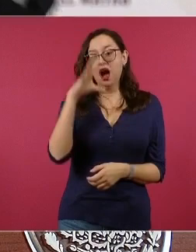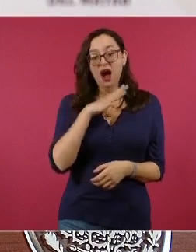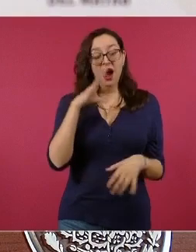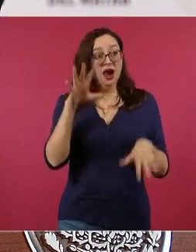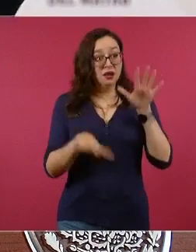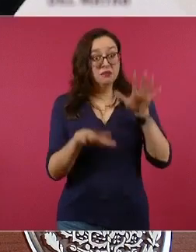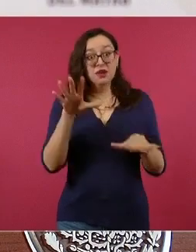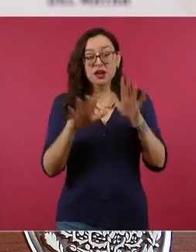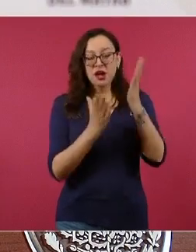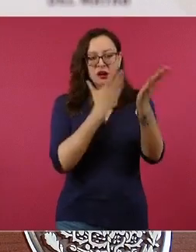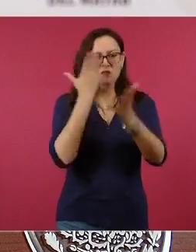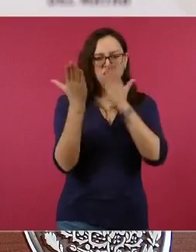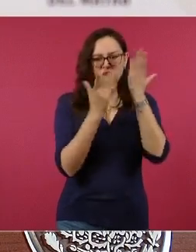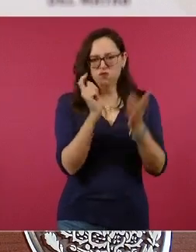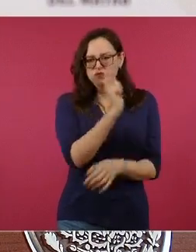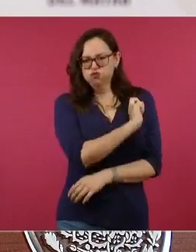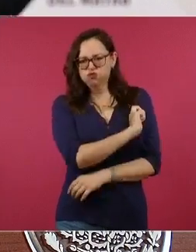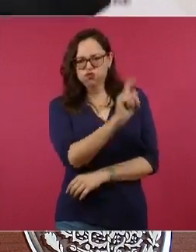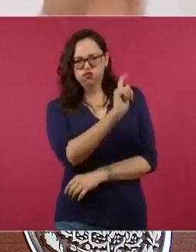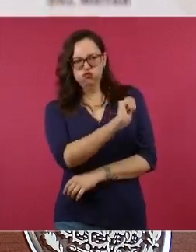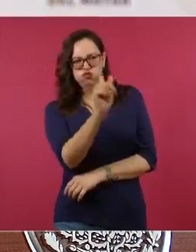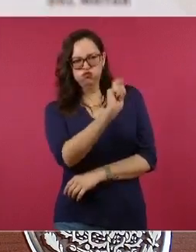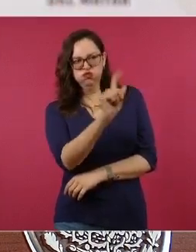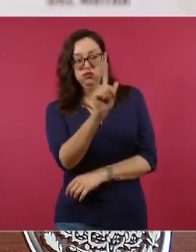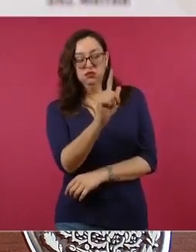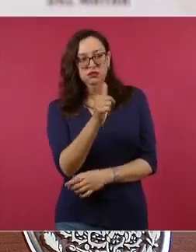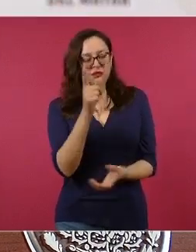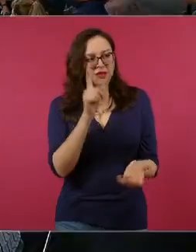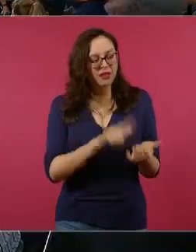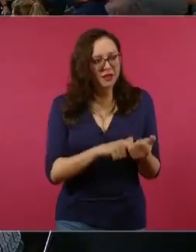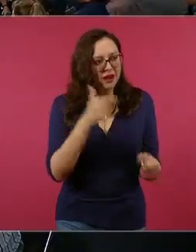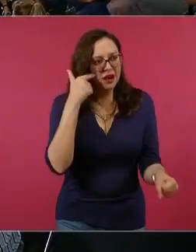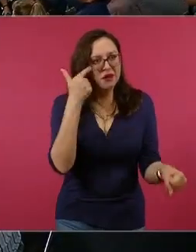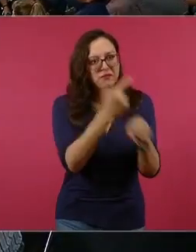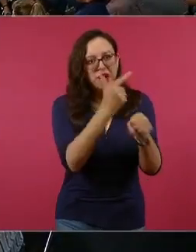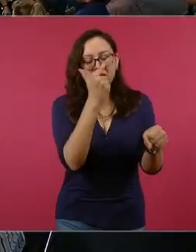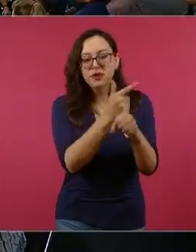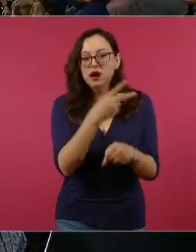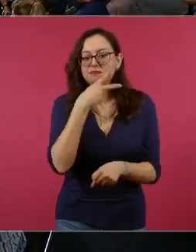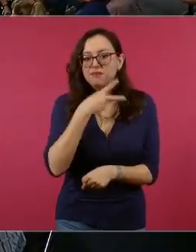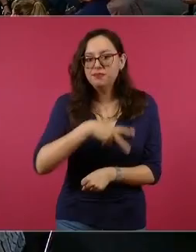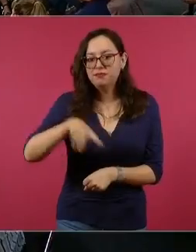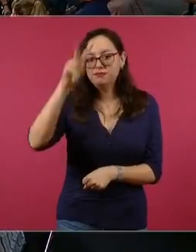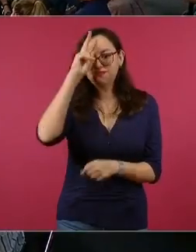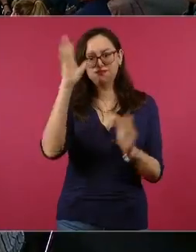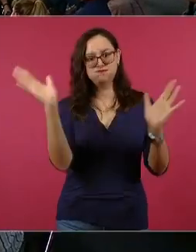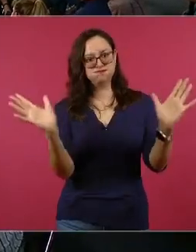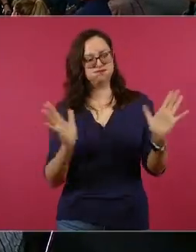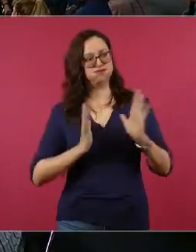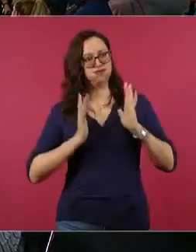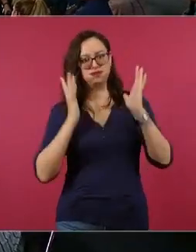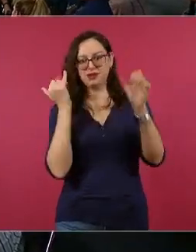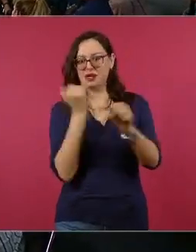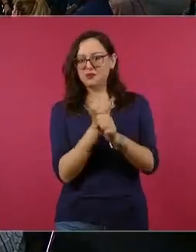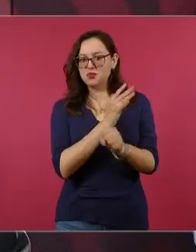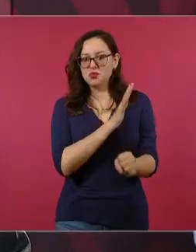de cómo entre más nivel académico, más